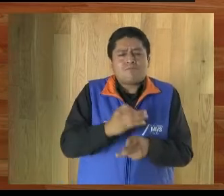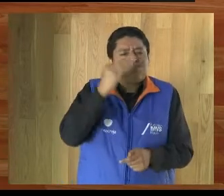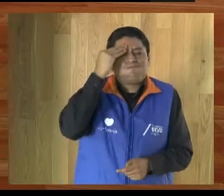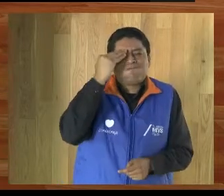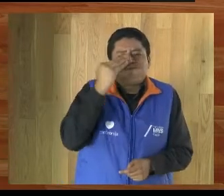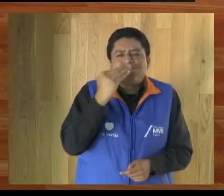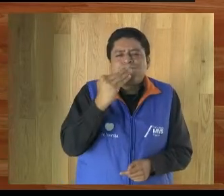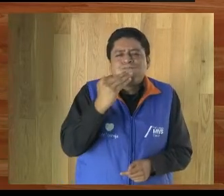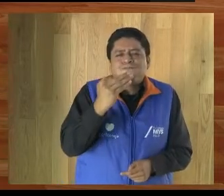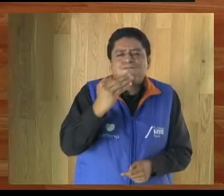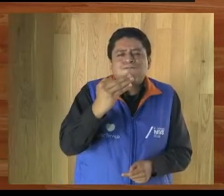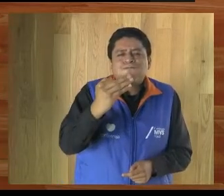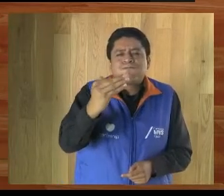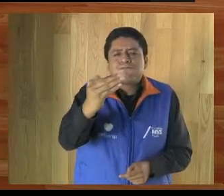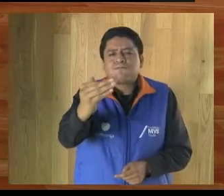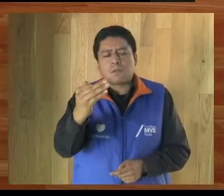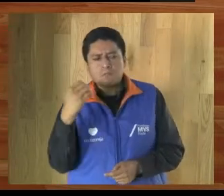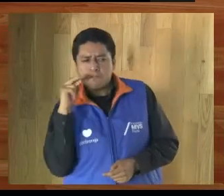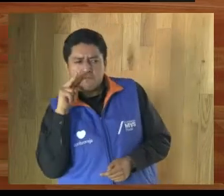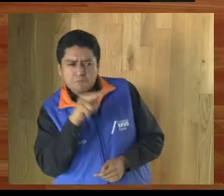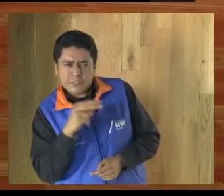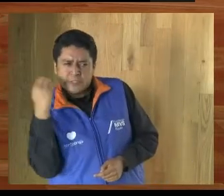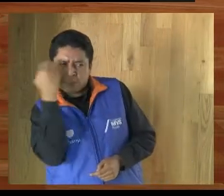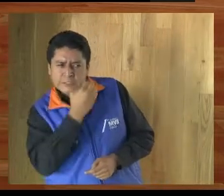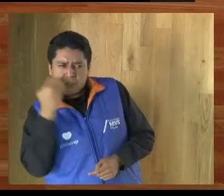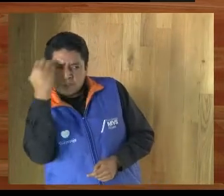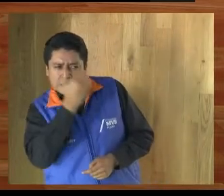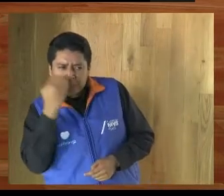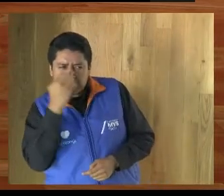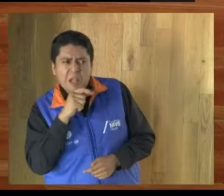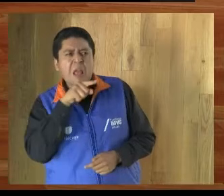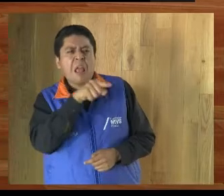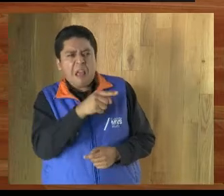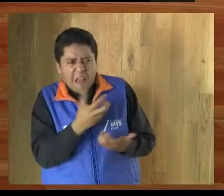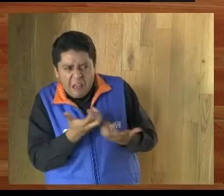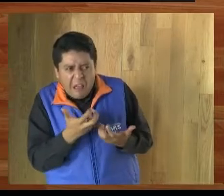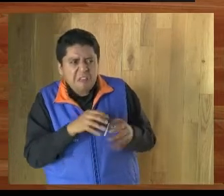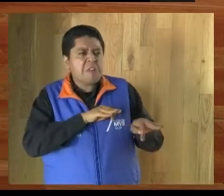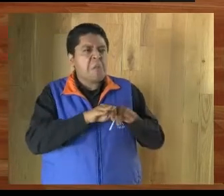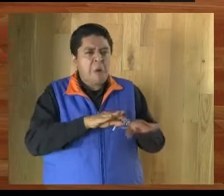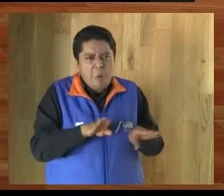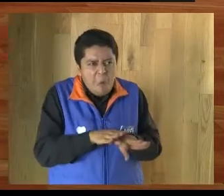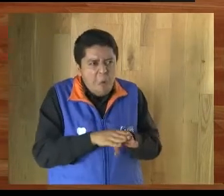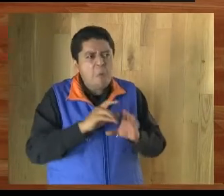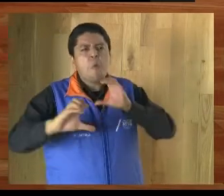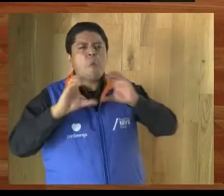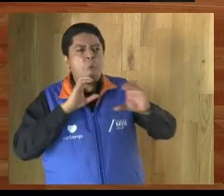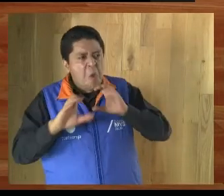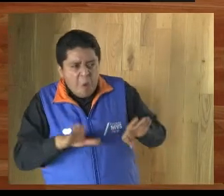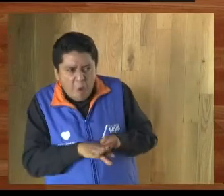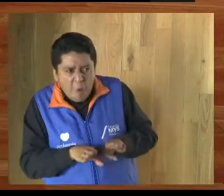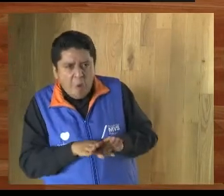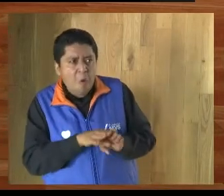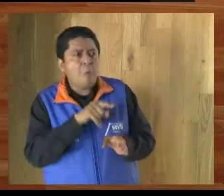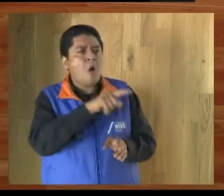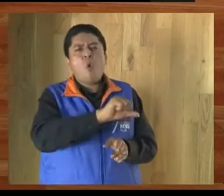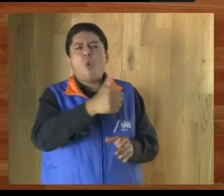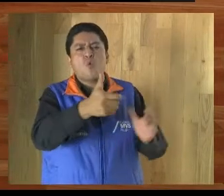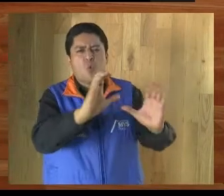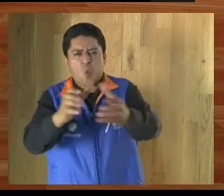la perciben, cómo se comporta, cómo se comunica y cómo se relaciona con sus distintos grupos